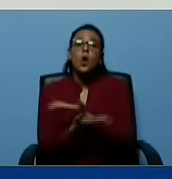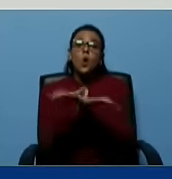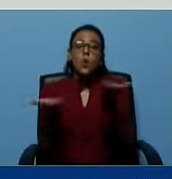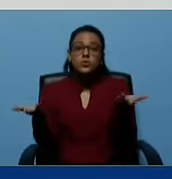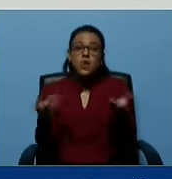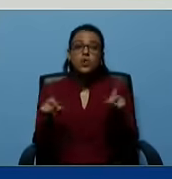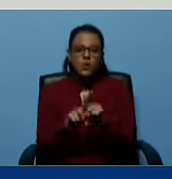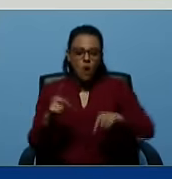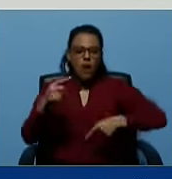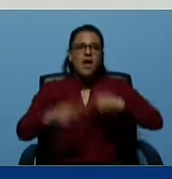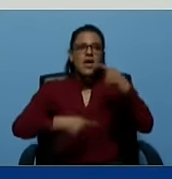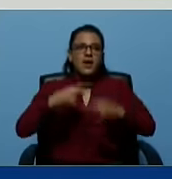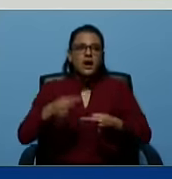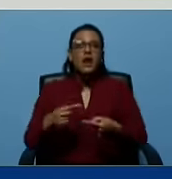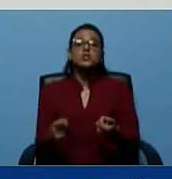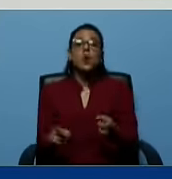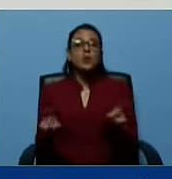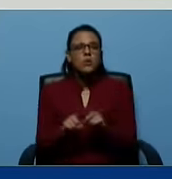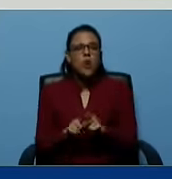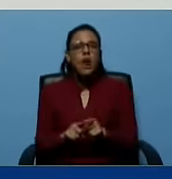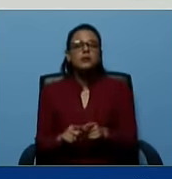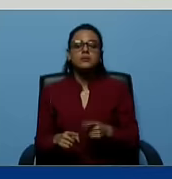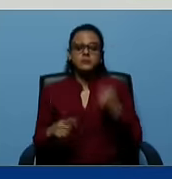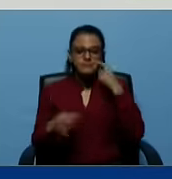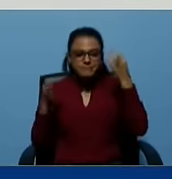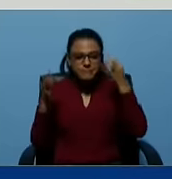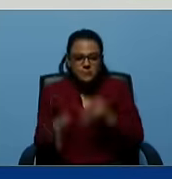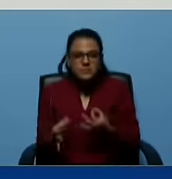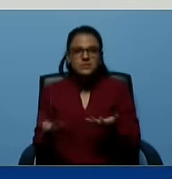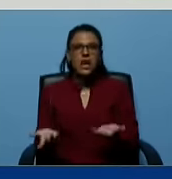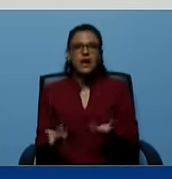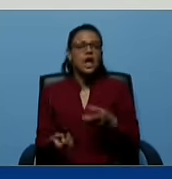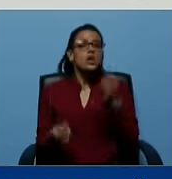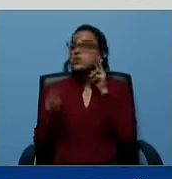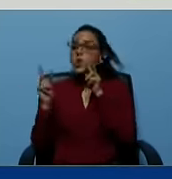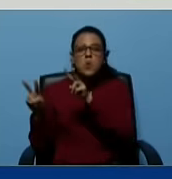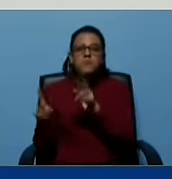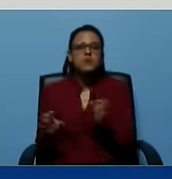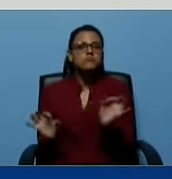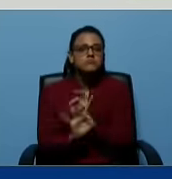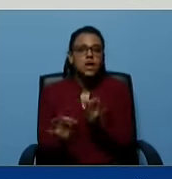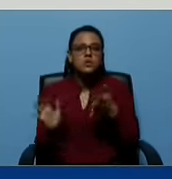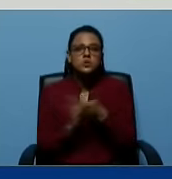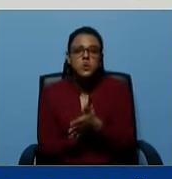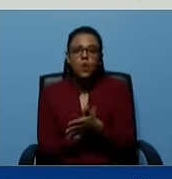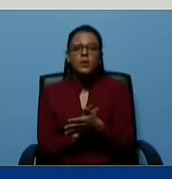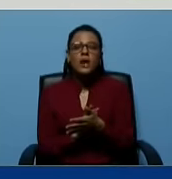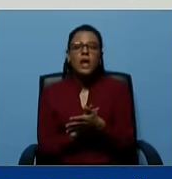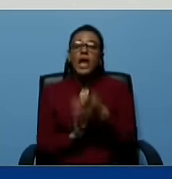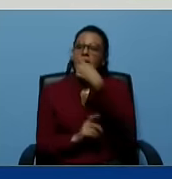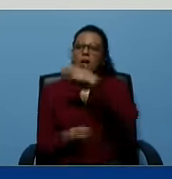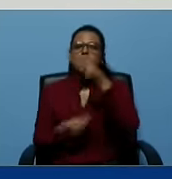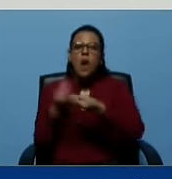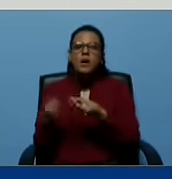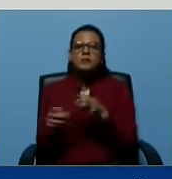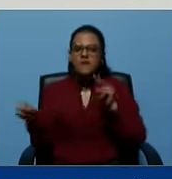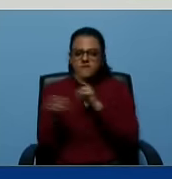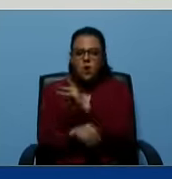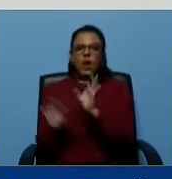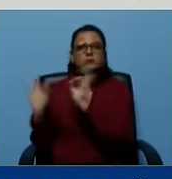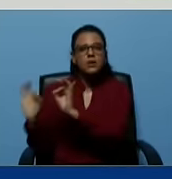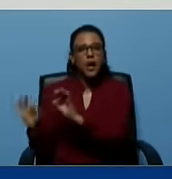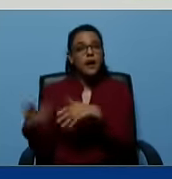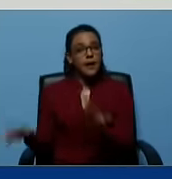generación pura, sana, que no le he visto la cara al crimen fascista y a la